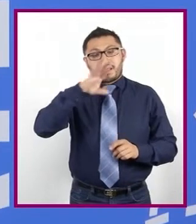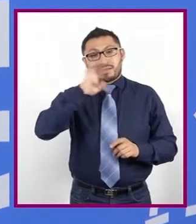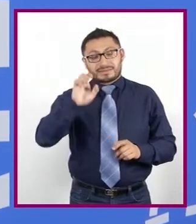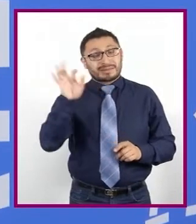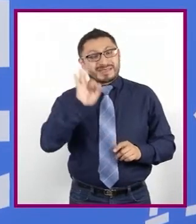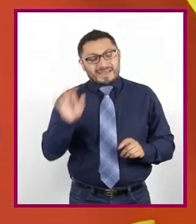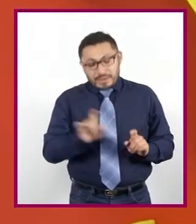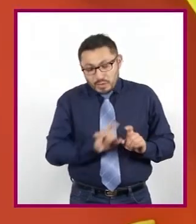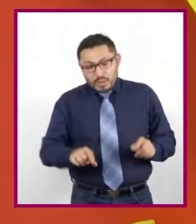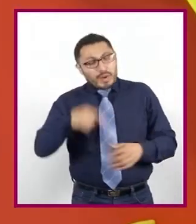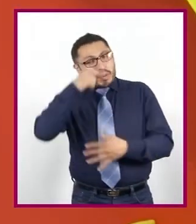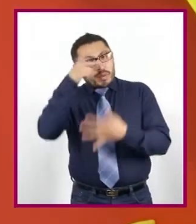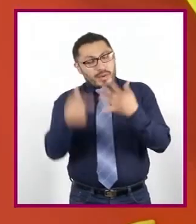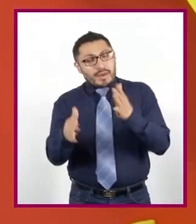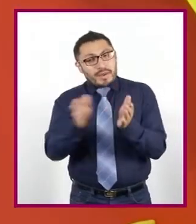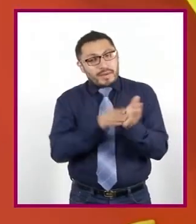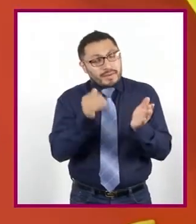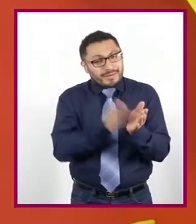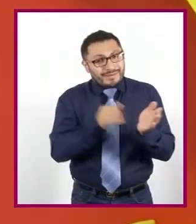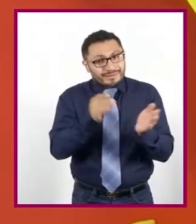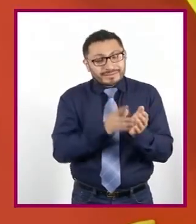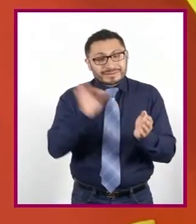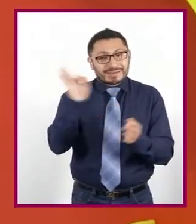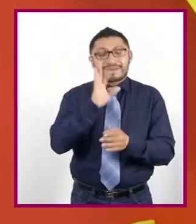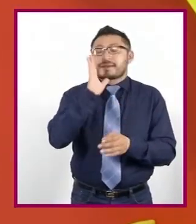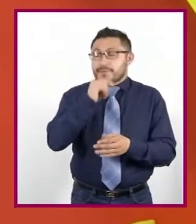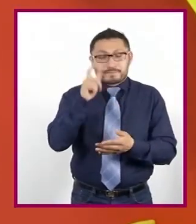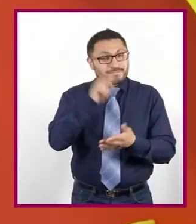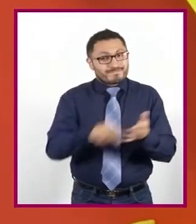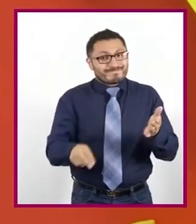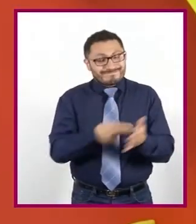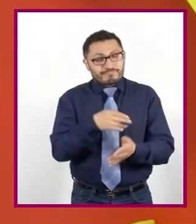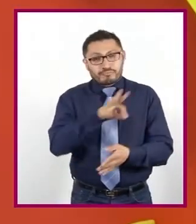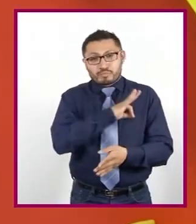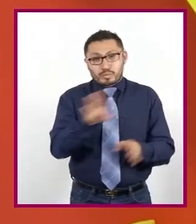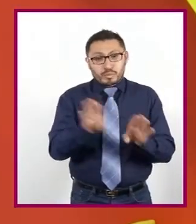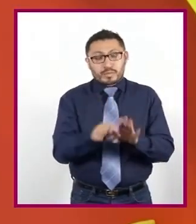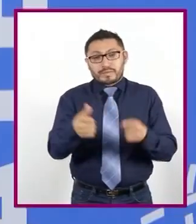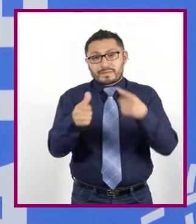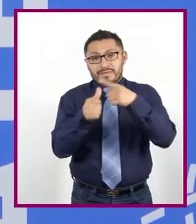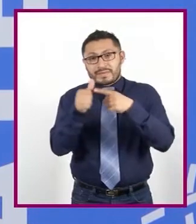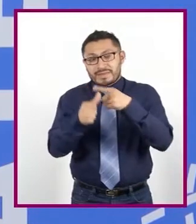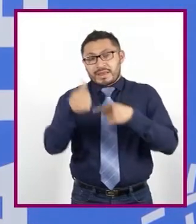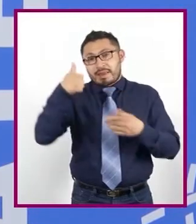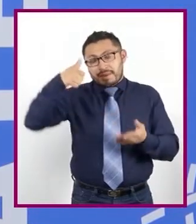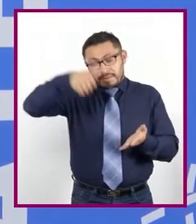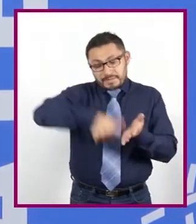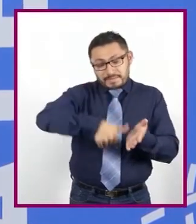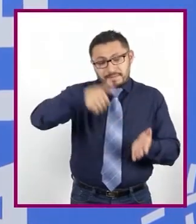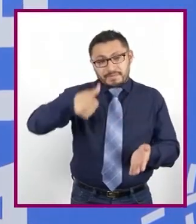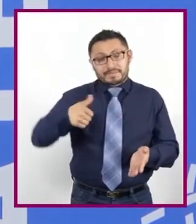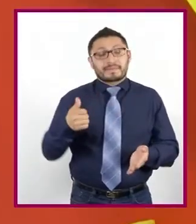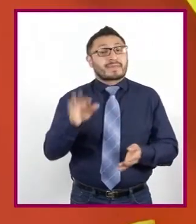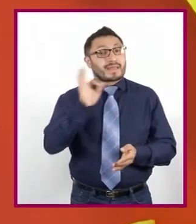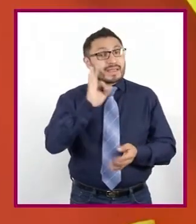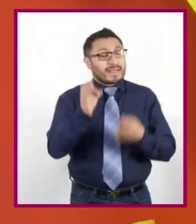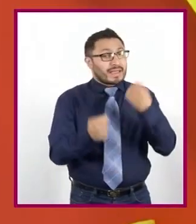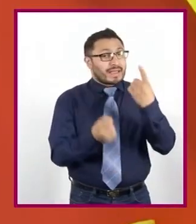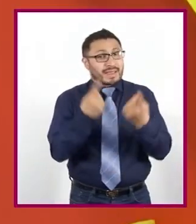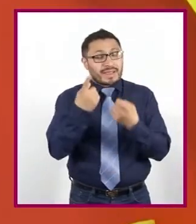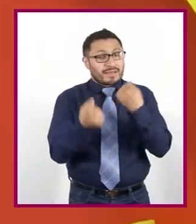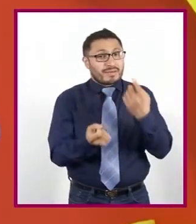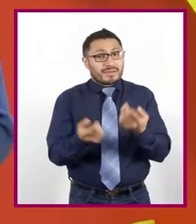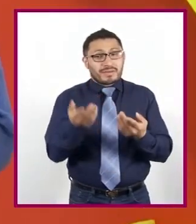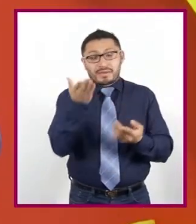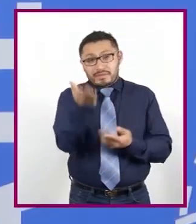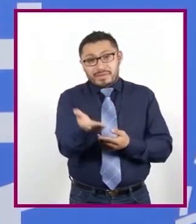tuvieran varias hojas. De no ser posible firmar, suelen validarse con una huella digital y en algunos casos se solicita